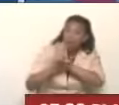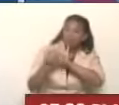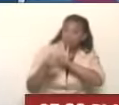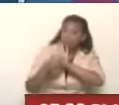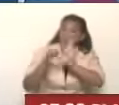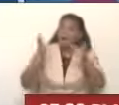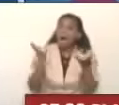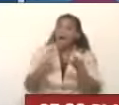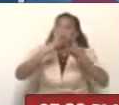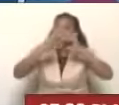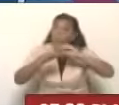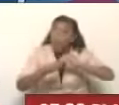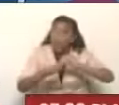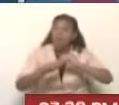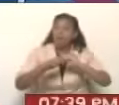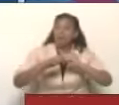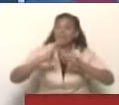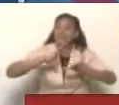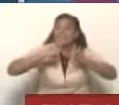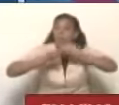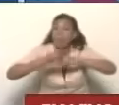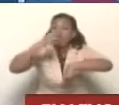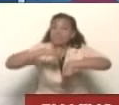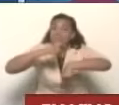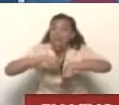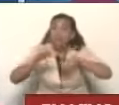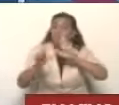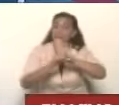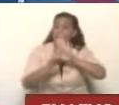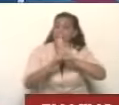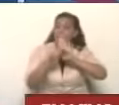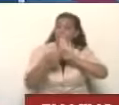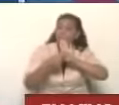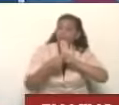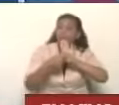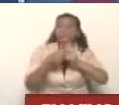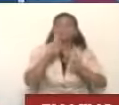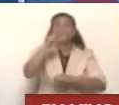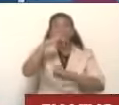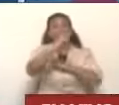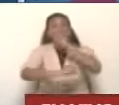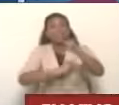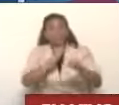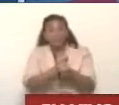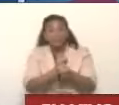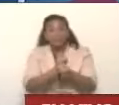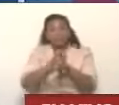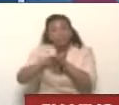pertinente a la legalidad internacional,